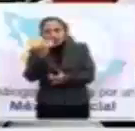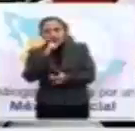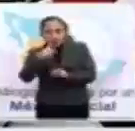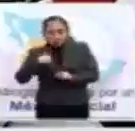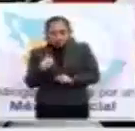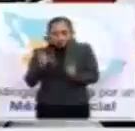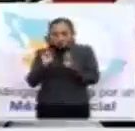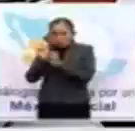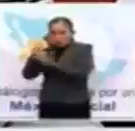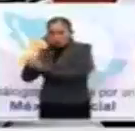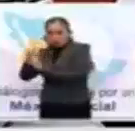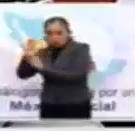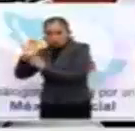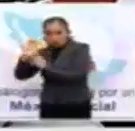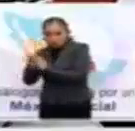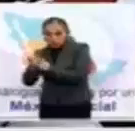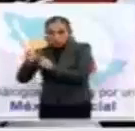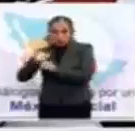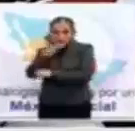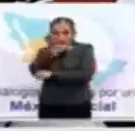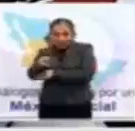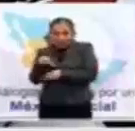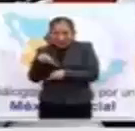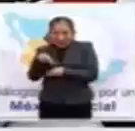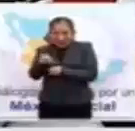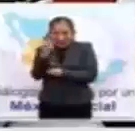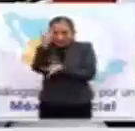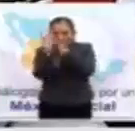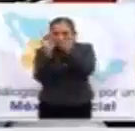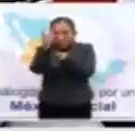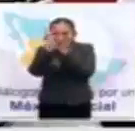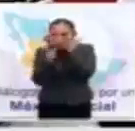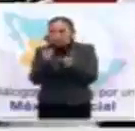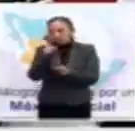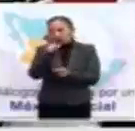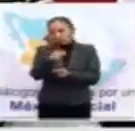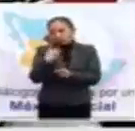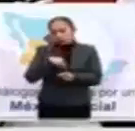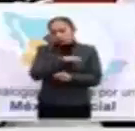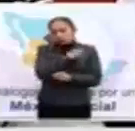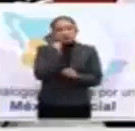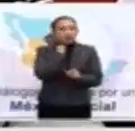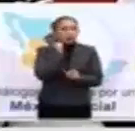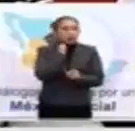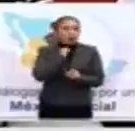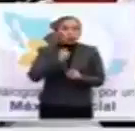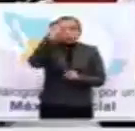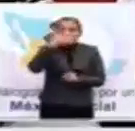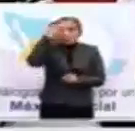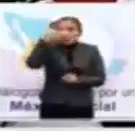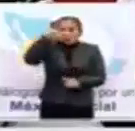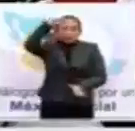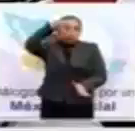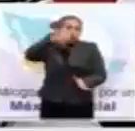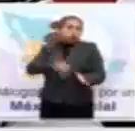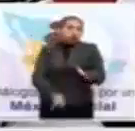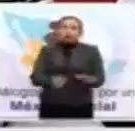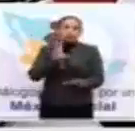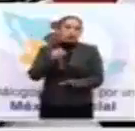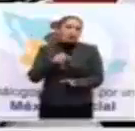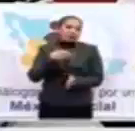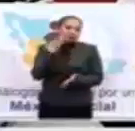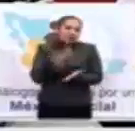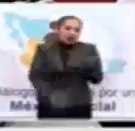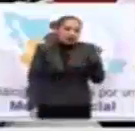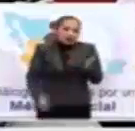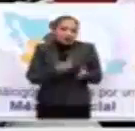de la Comisión de Agricultura. Debemos de seguir. Los legisladores ni somos todólogos ni conocemos todo. Yo creo que